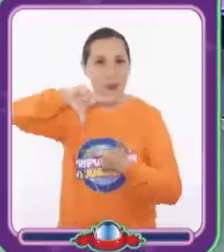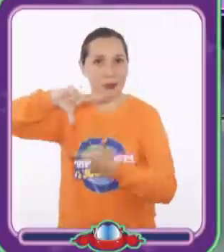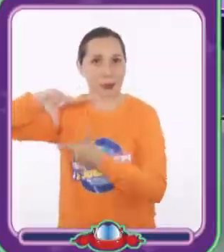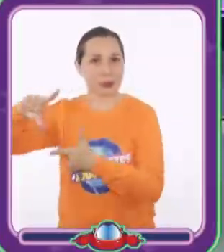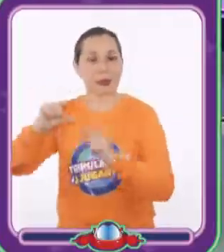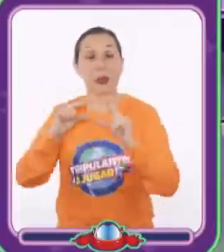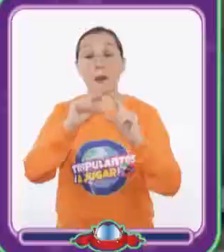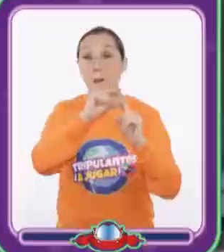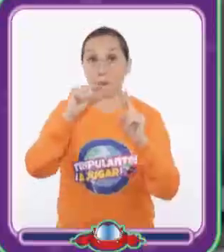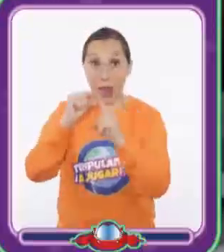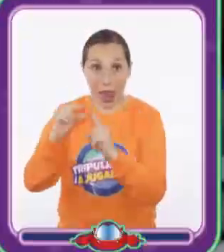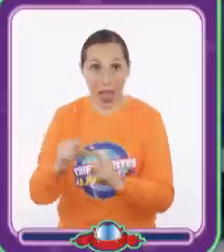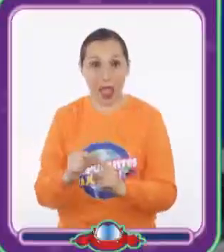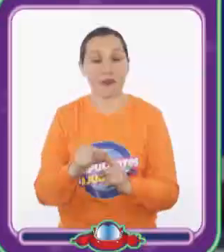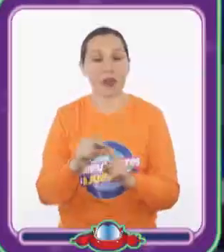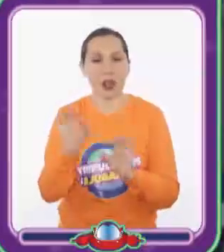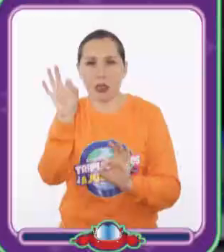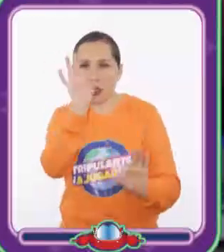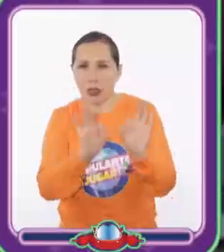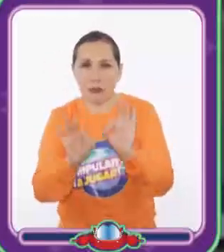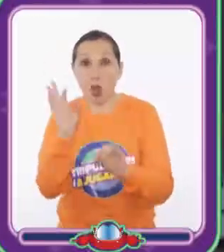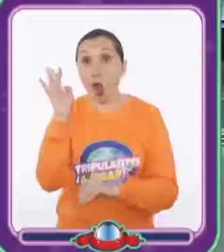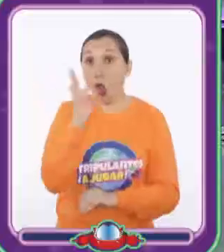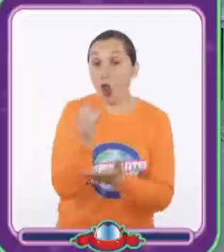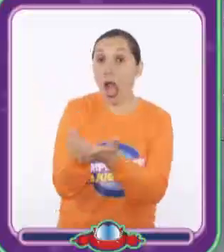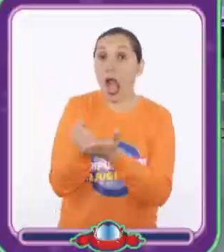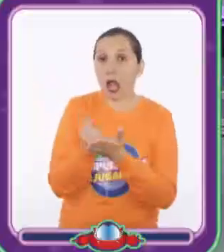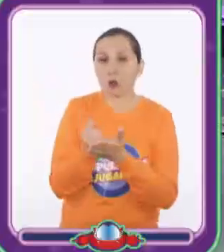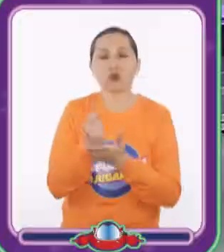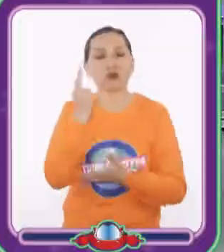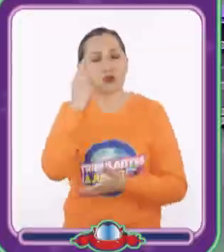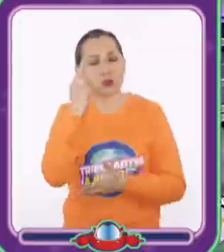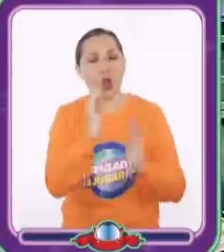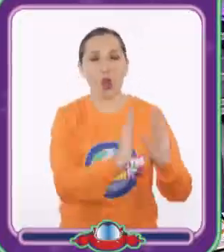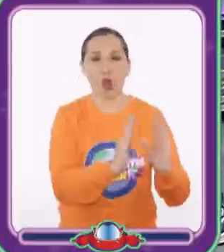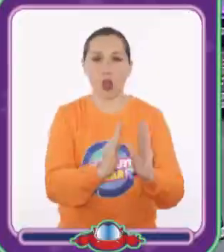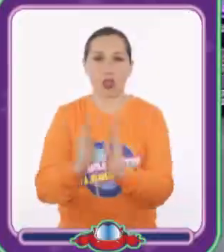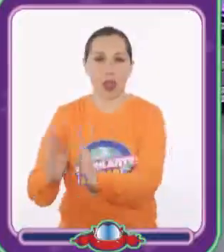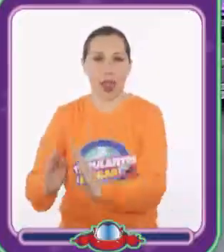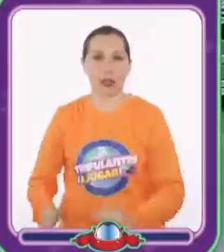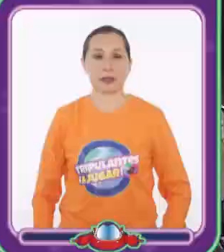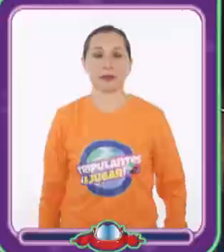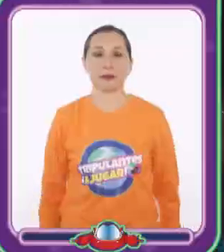palabras. Recuerden que tienen números y colores que les sirven de ayuda para poder ordenar.